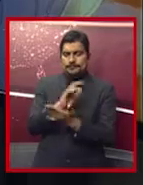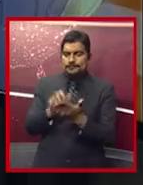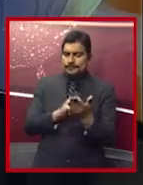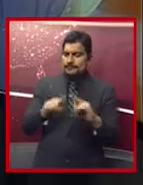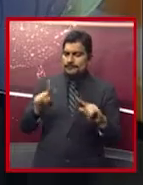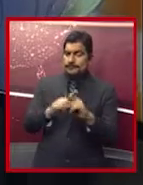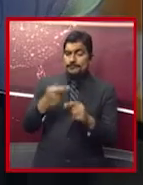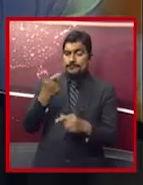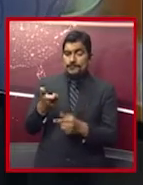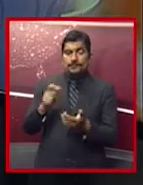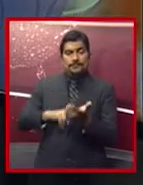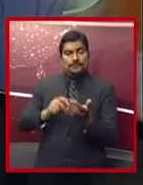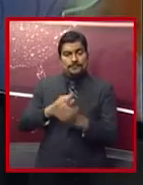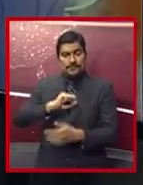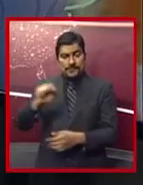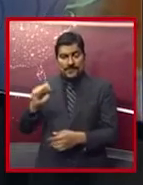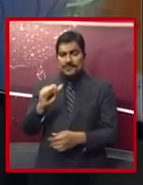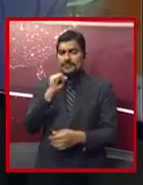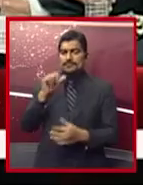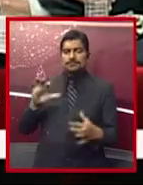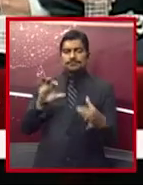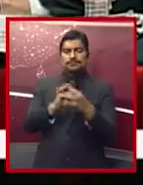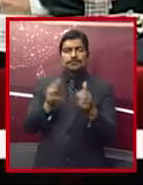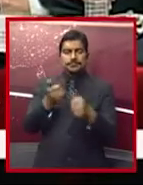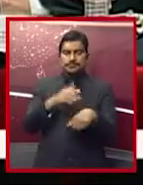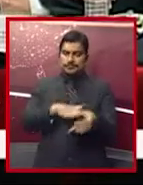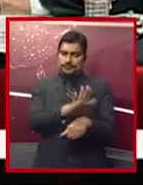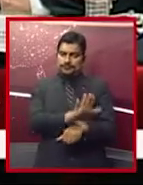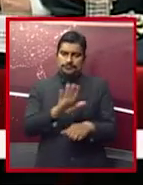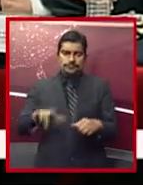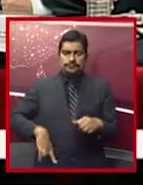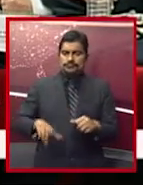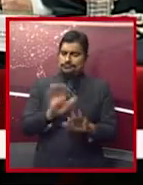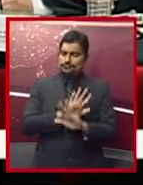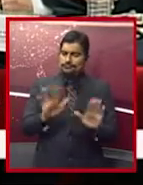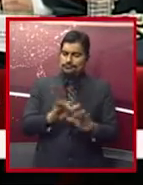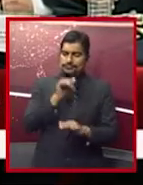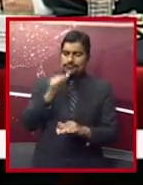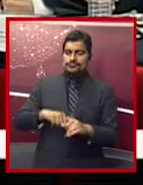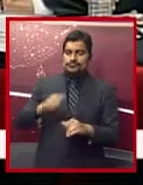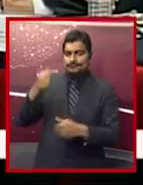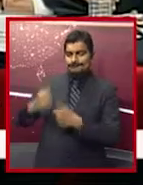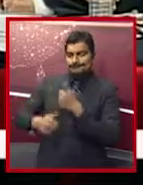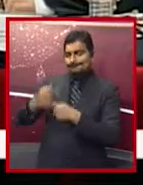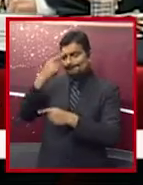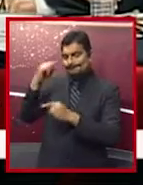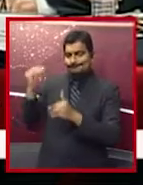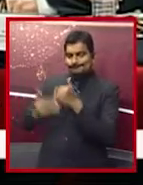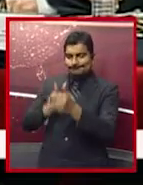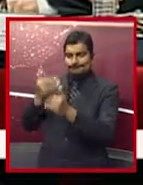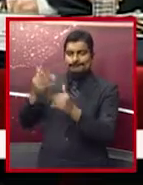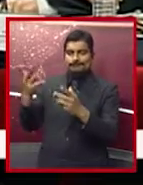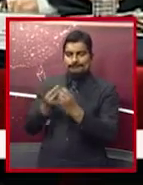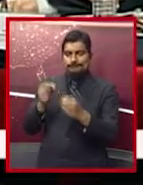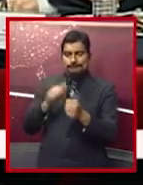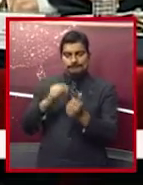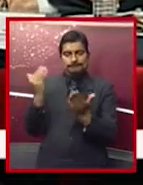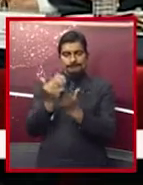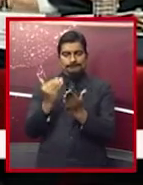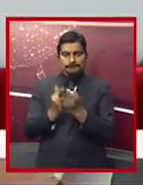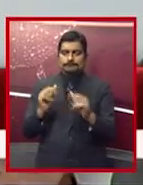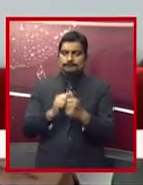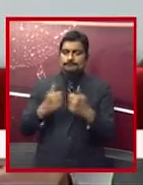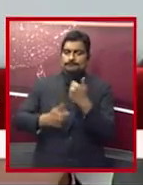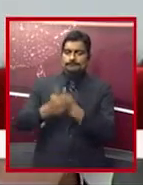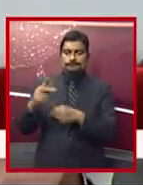de combustible ya no obedeció a la administración por parte del Estado, sino a un mercado de competencia, donde este indicador es fijado por la oferta